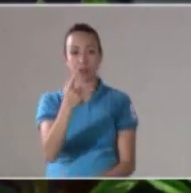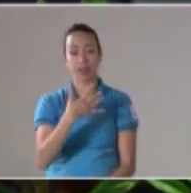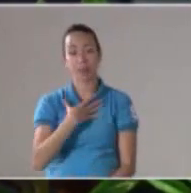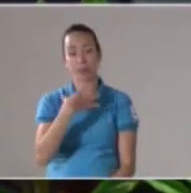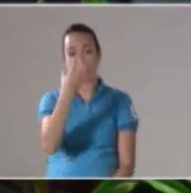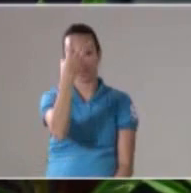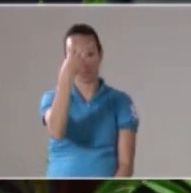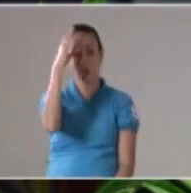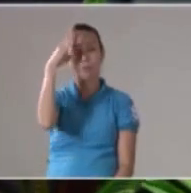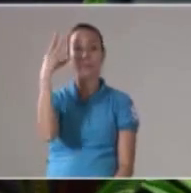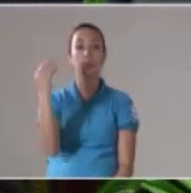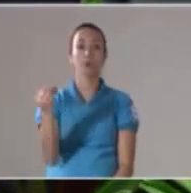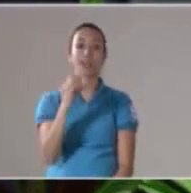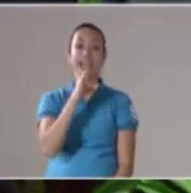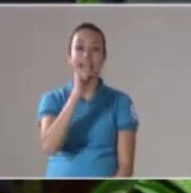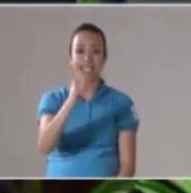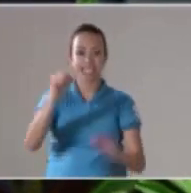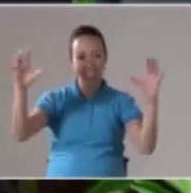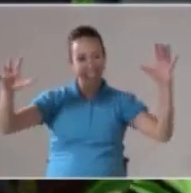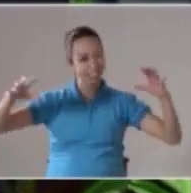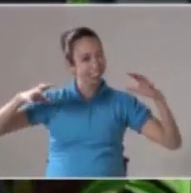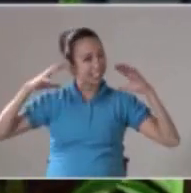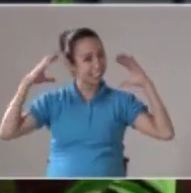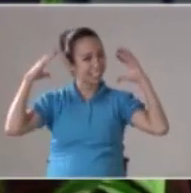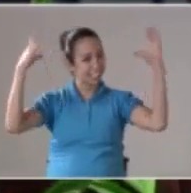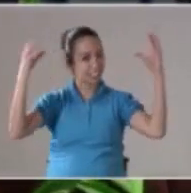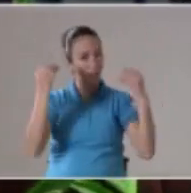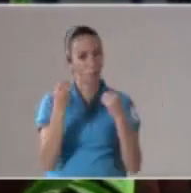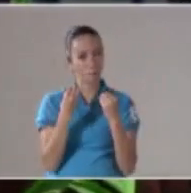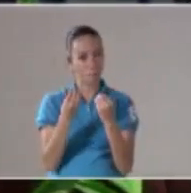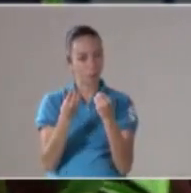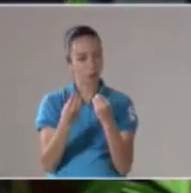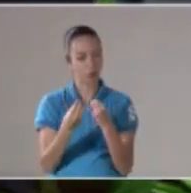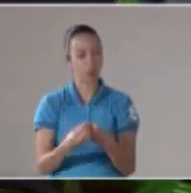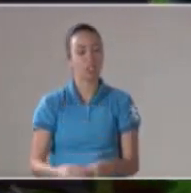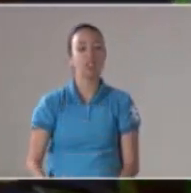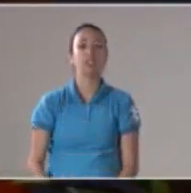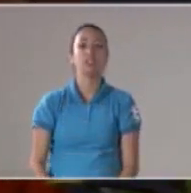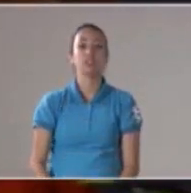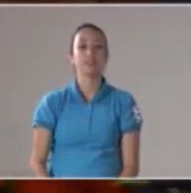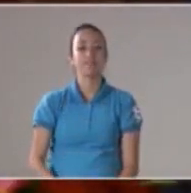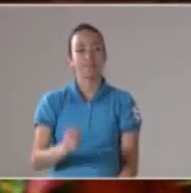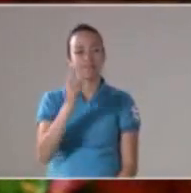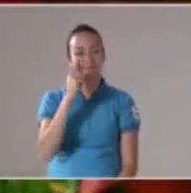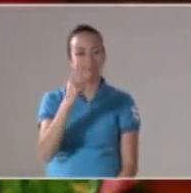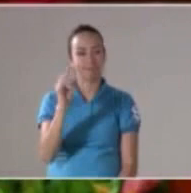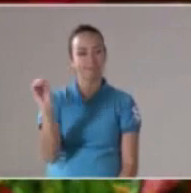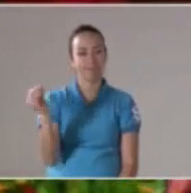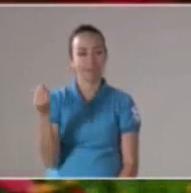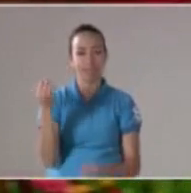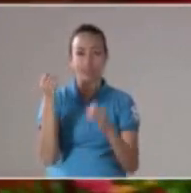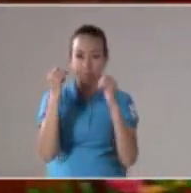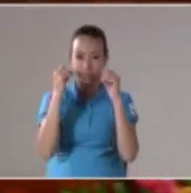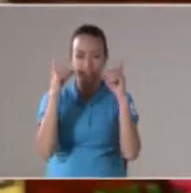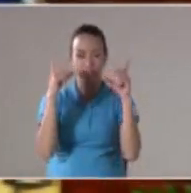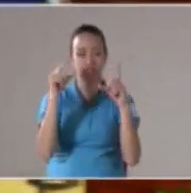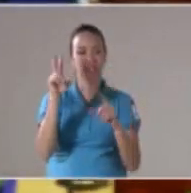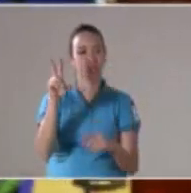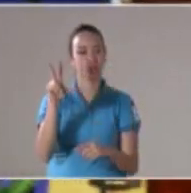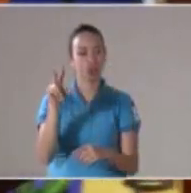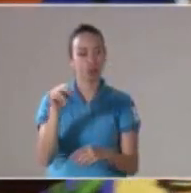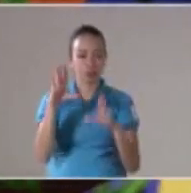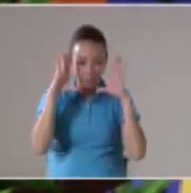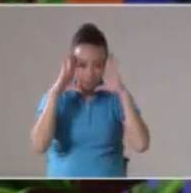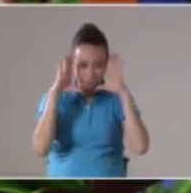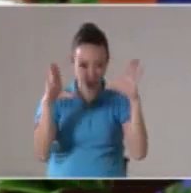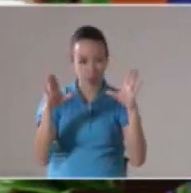grande. Fíjese qué tremendo. Mire, pues, no se me vaya a perder en esta situación.